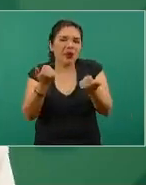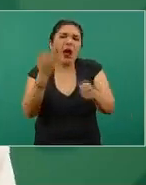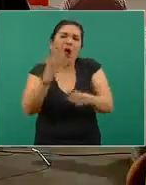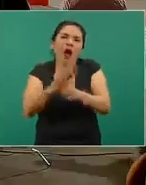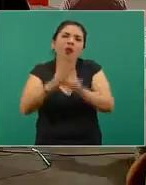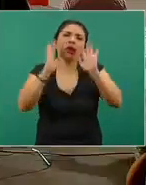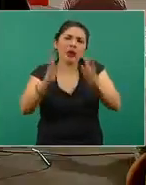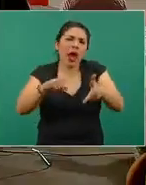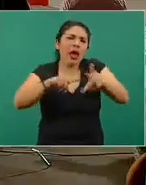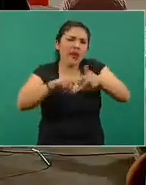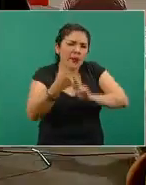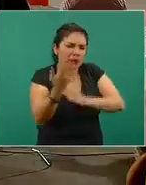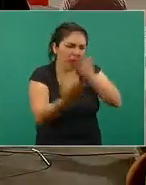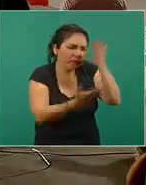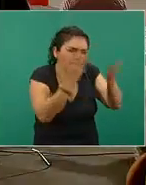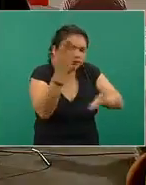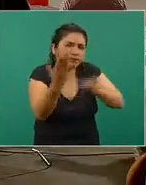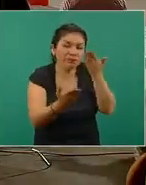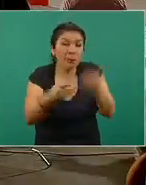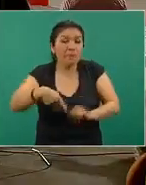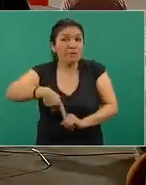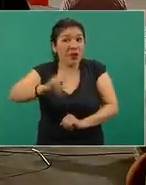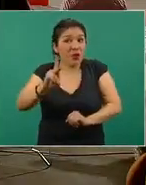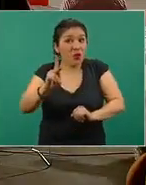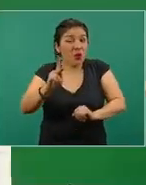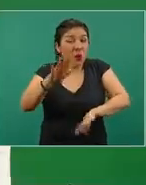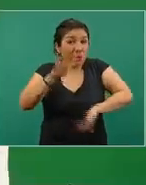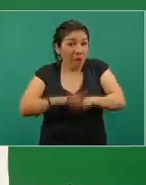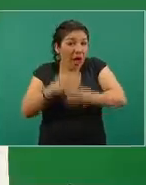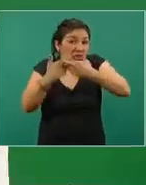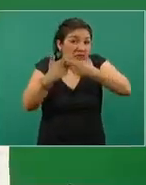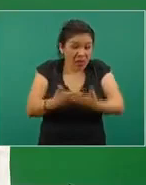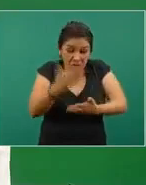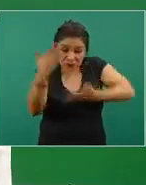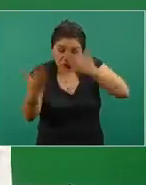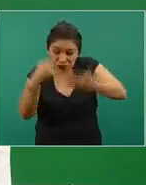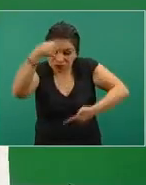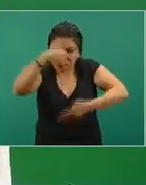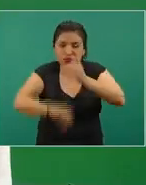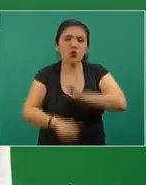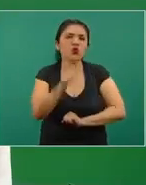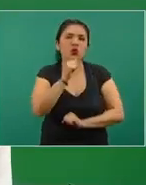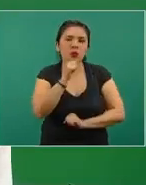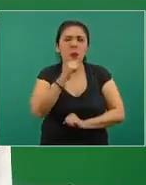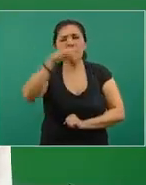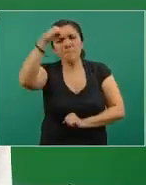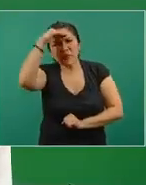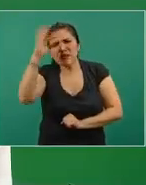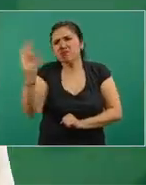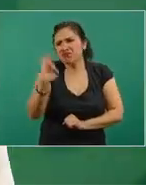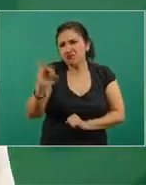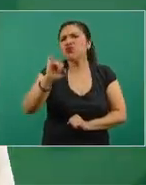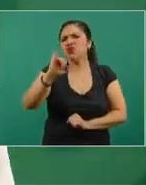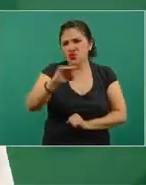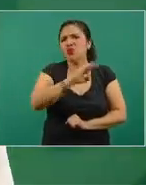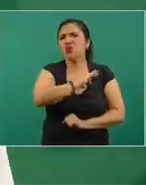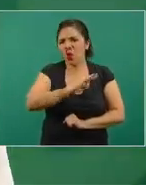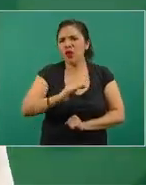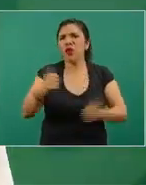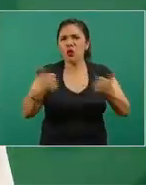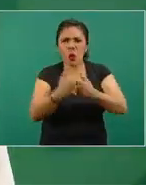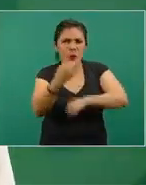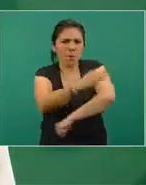estudiar, hay algunos estudios todavía no muy robustos metodológicamente que sugieren que sí se podría lograr con